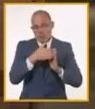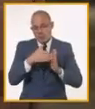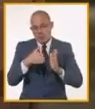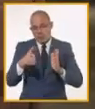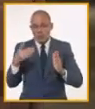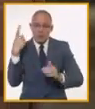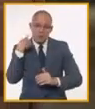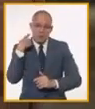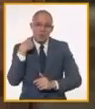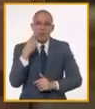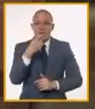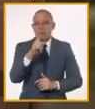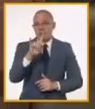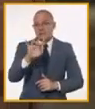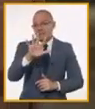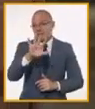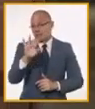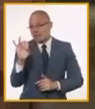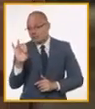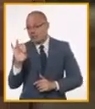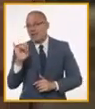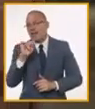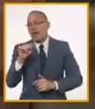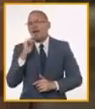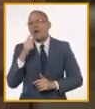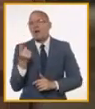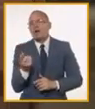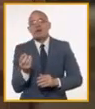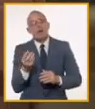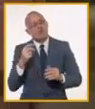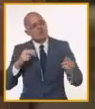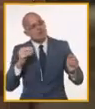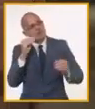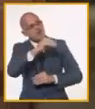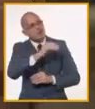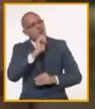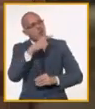1957 se unió al ejército rebelde en la Sierra Maestra.